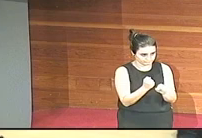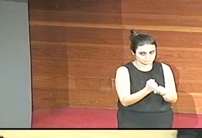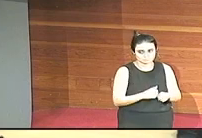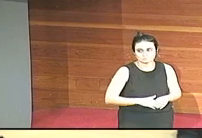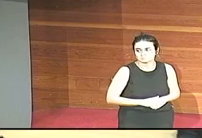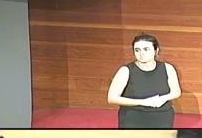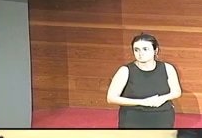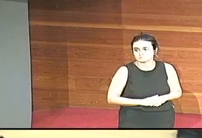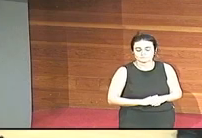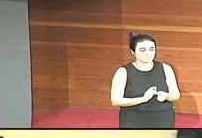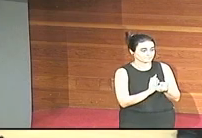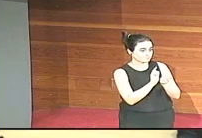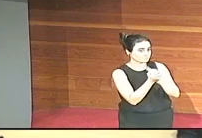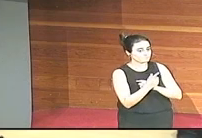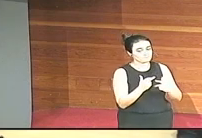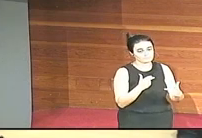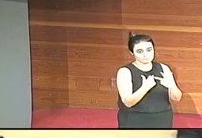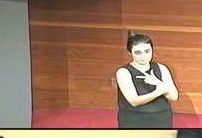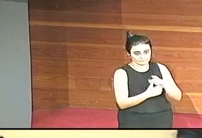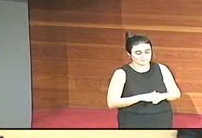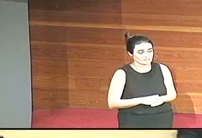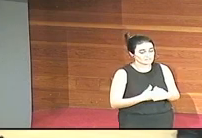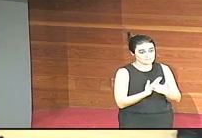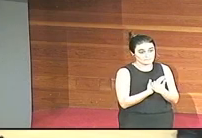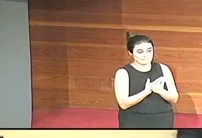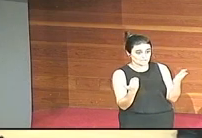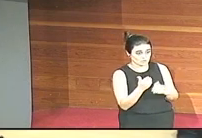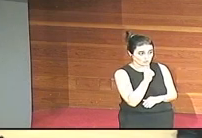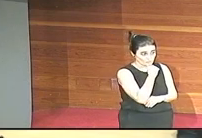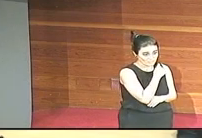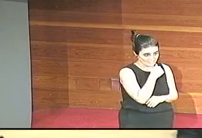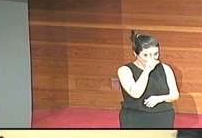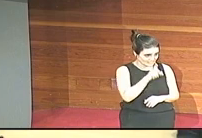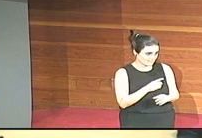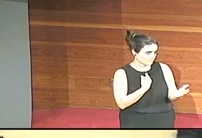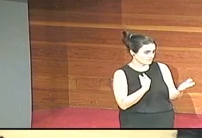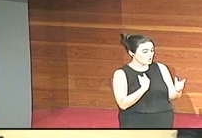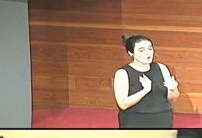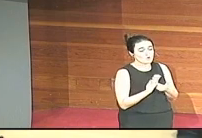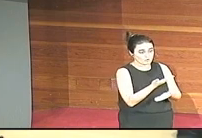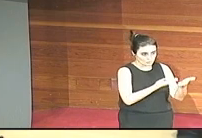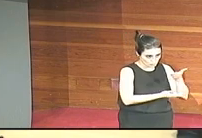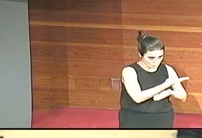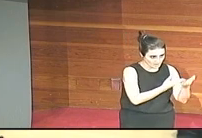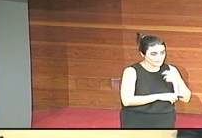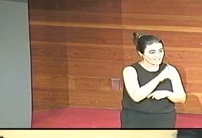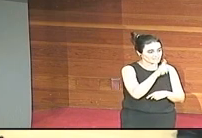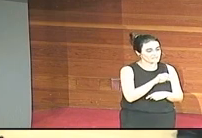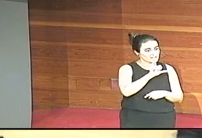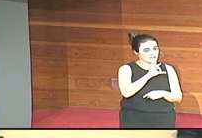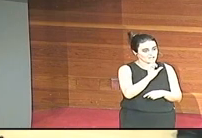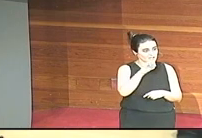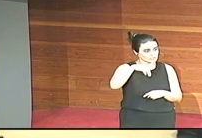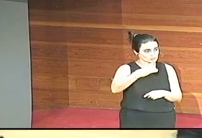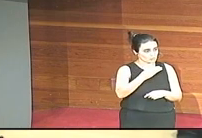- maría que era 'el confidencial' egunkaria de quien colabora se evita el asombrar yo al descargar en el disc haría de quiere